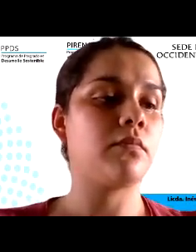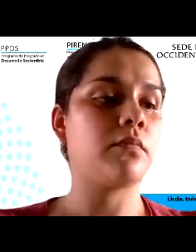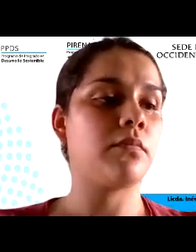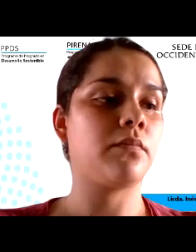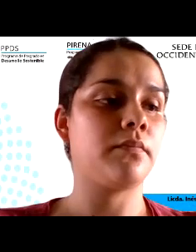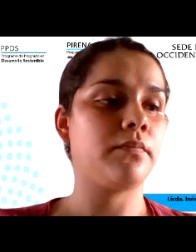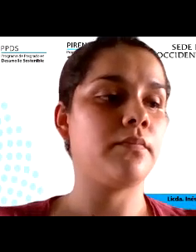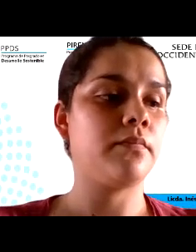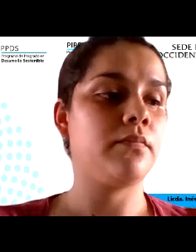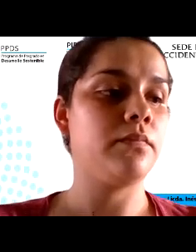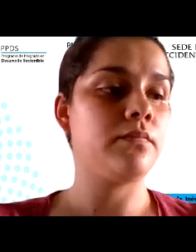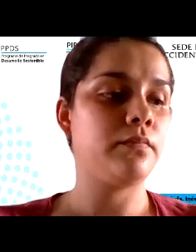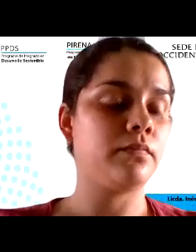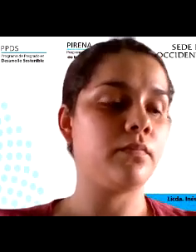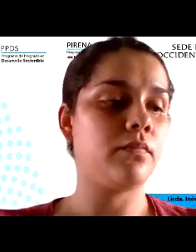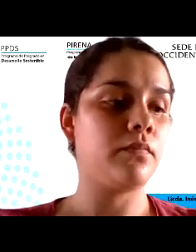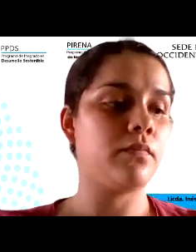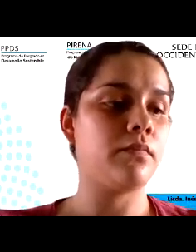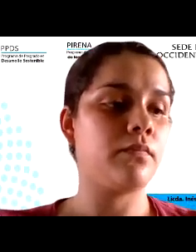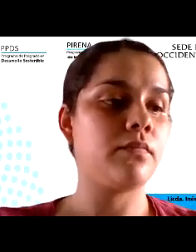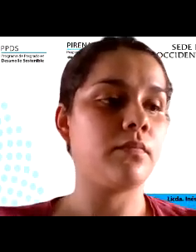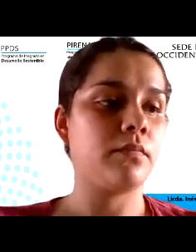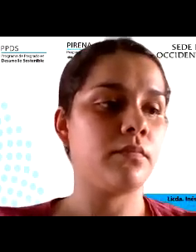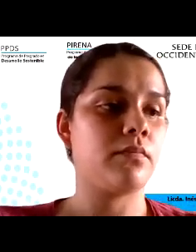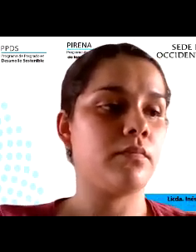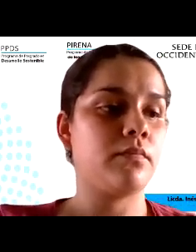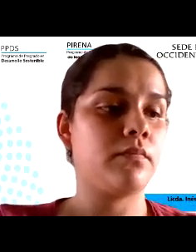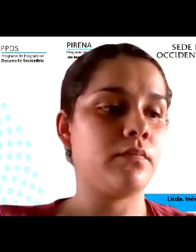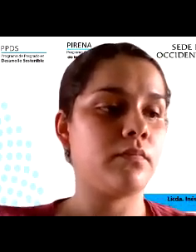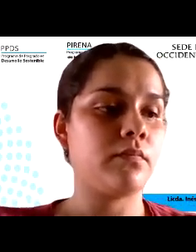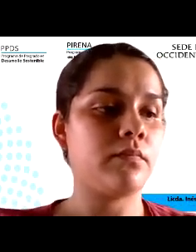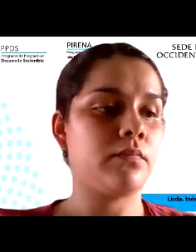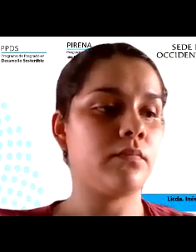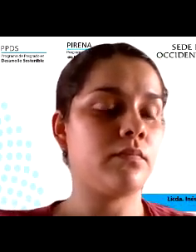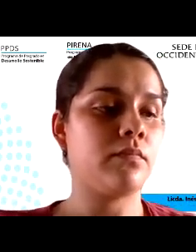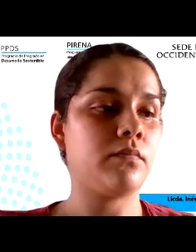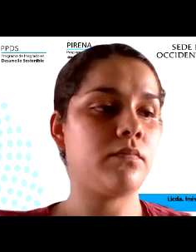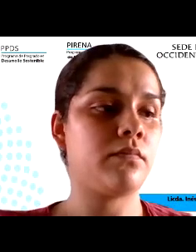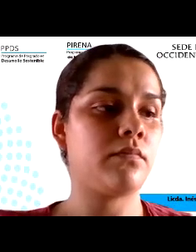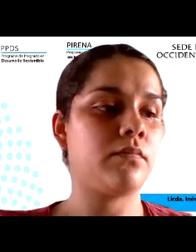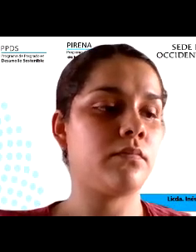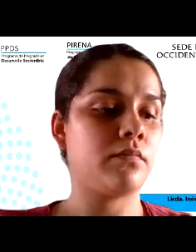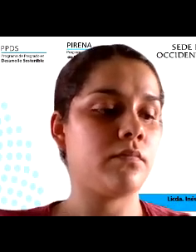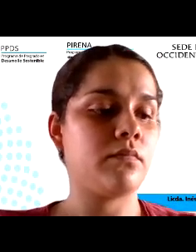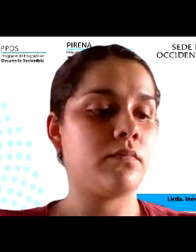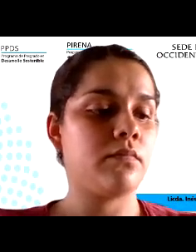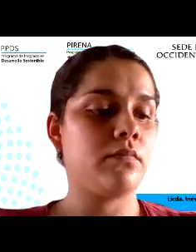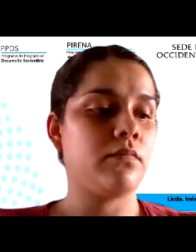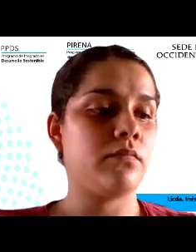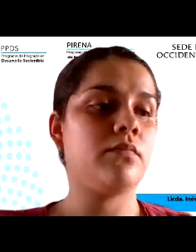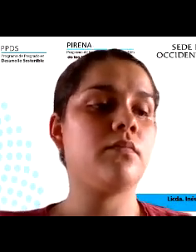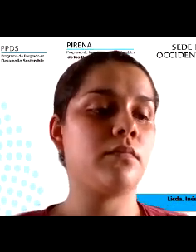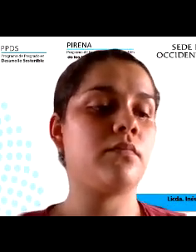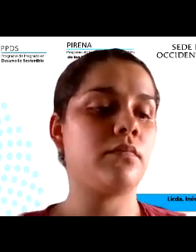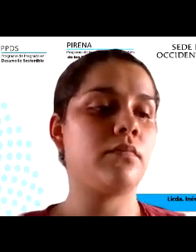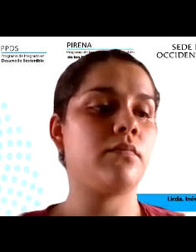es un reflejo de la realidad, es una sección de la realidad, pero me dice, como digo yo, por dónde va la procesión.